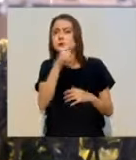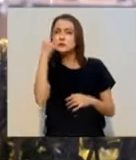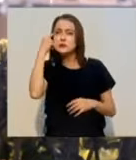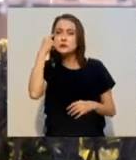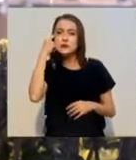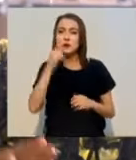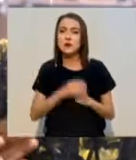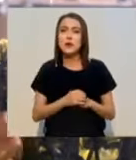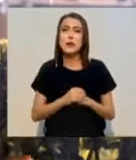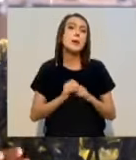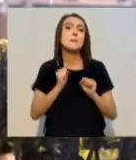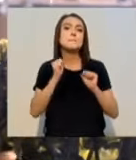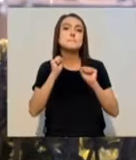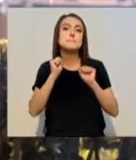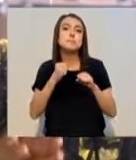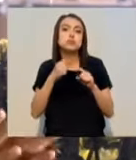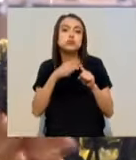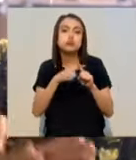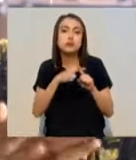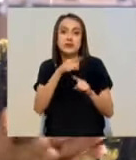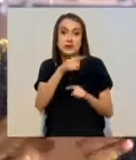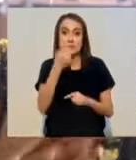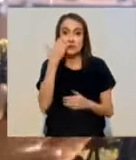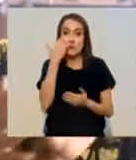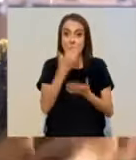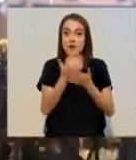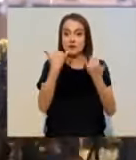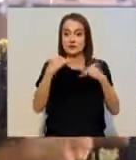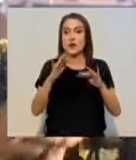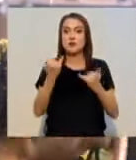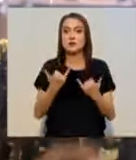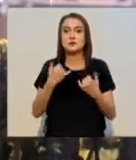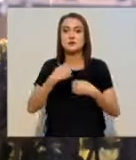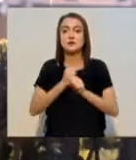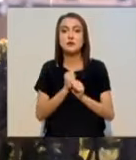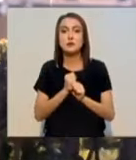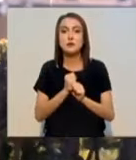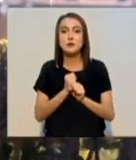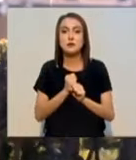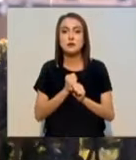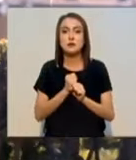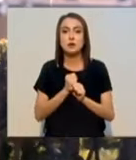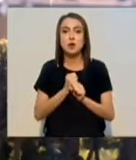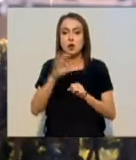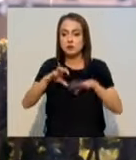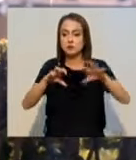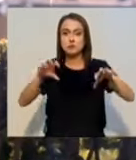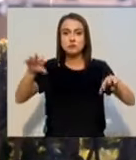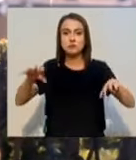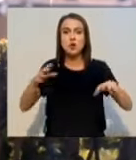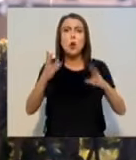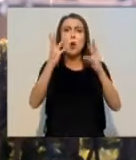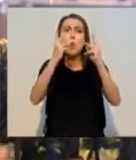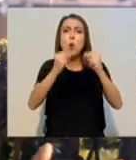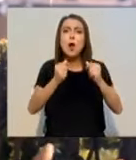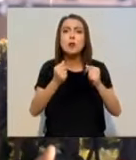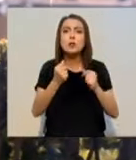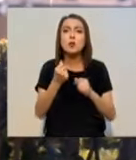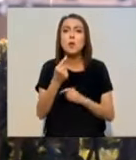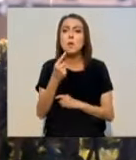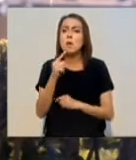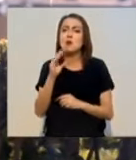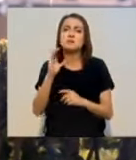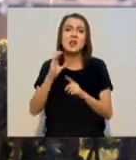el grado de positividad de esos testeos que están realizando y que incluso están regionalizando? ¿Cuánto por cada